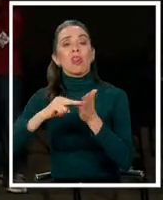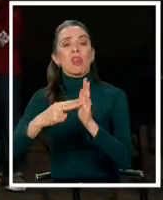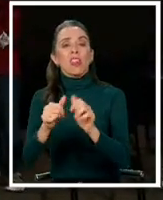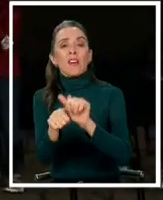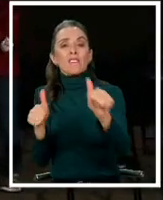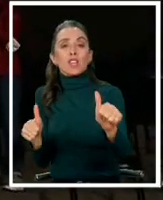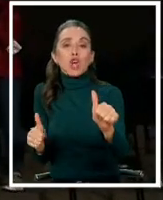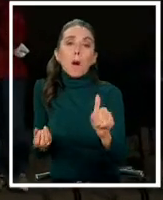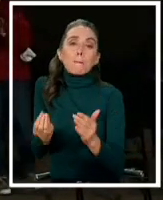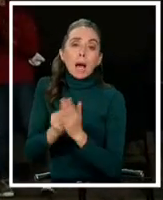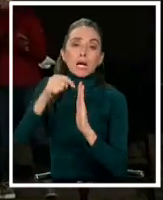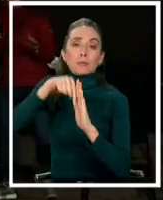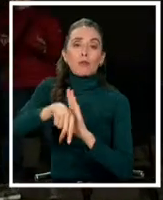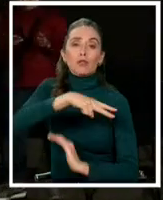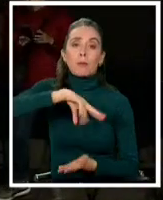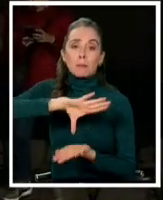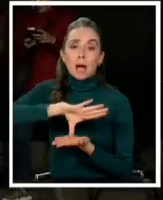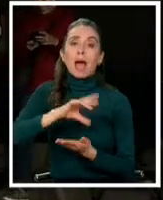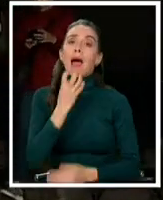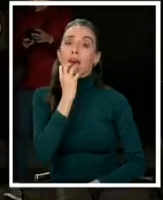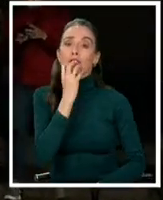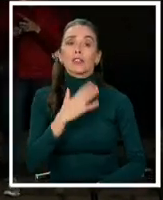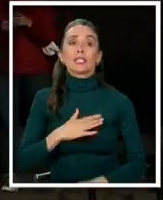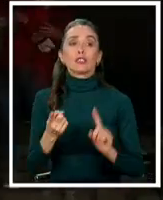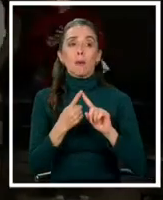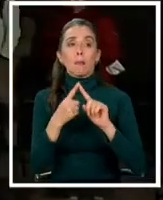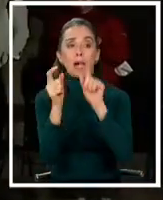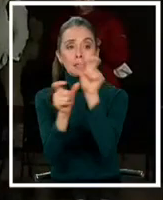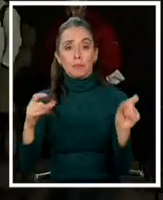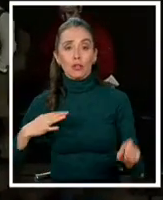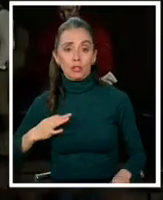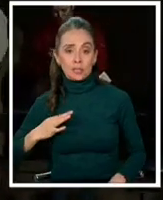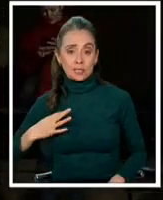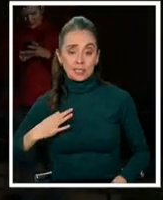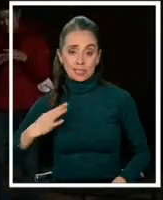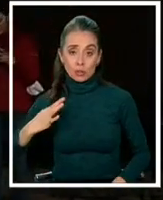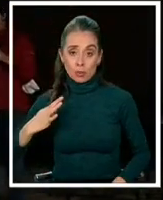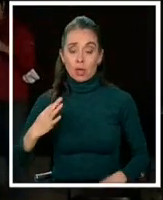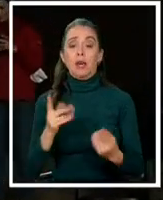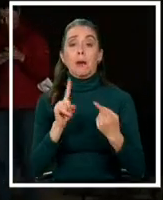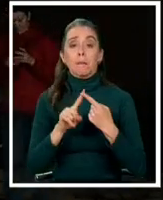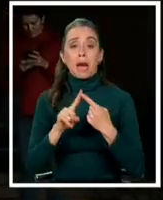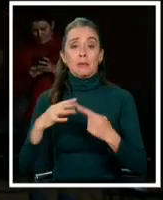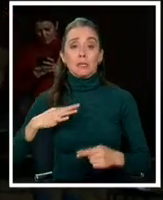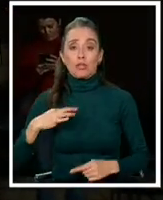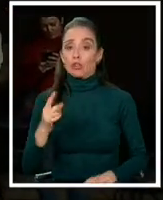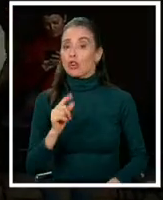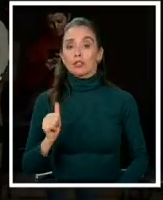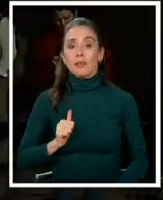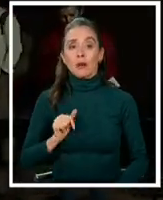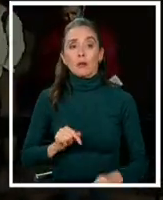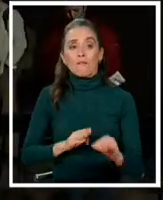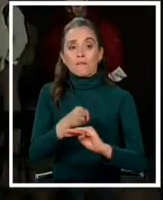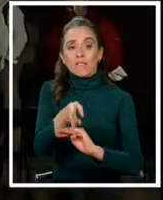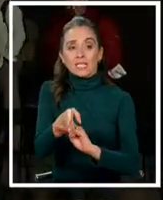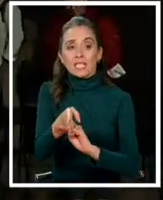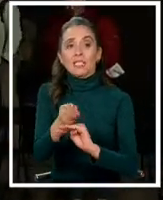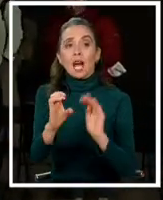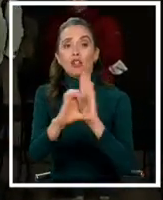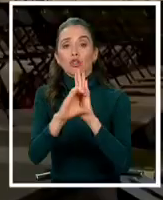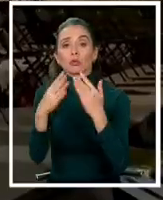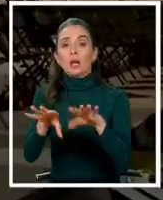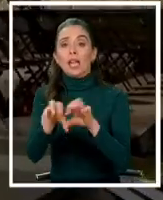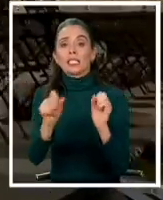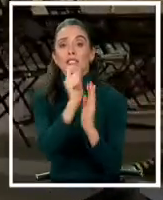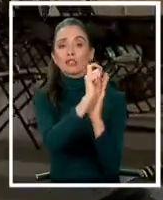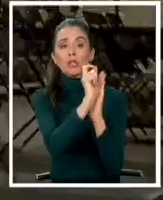lamentablemente también hemos visto que en esta ciudad de Antofagasta se quiso hacer participación ciudadana. El objetivo de que es participación ciudadana no se va a cumplir en esta visita con una constitución que ya está